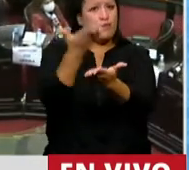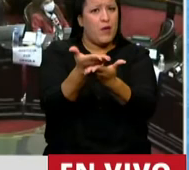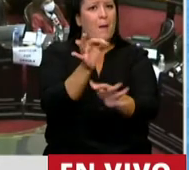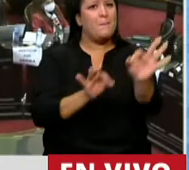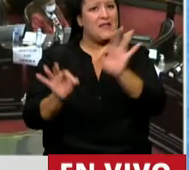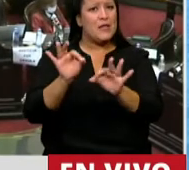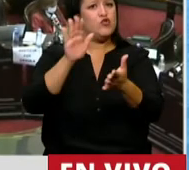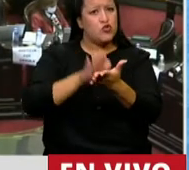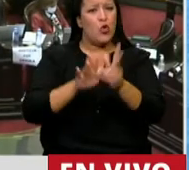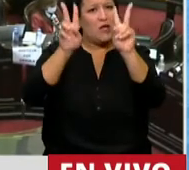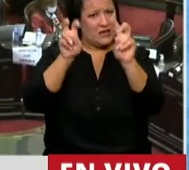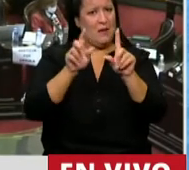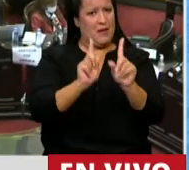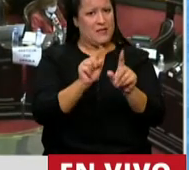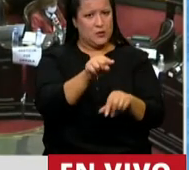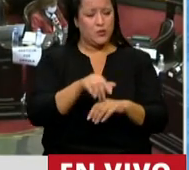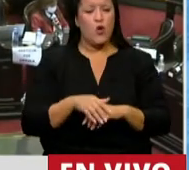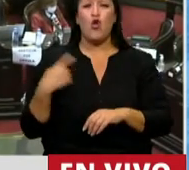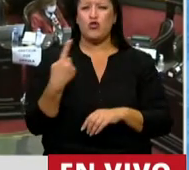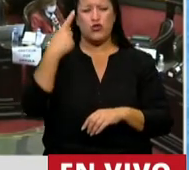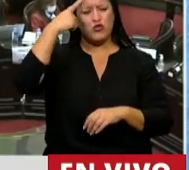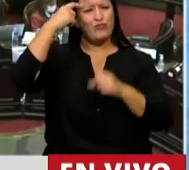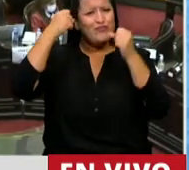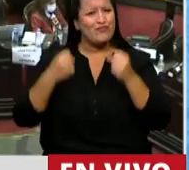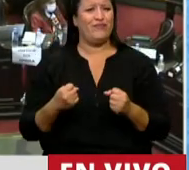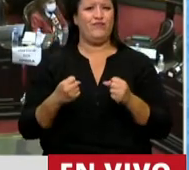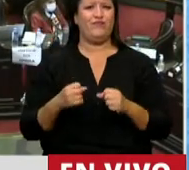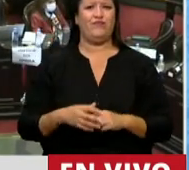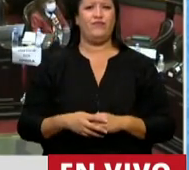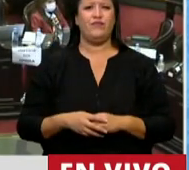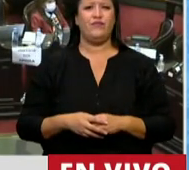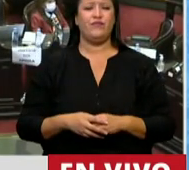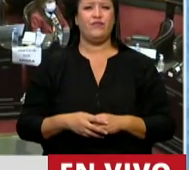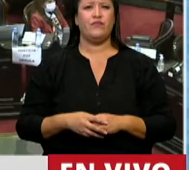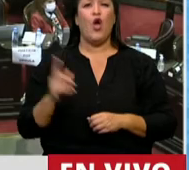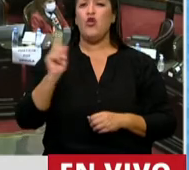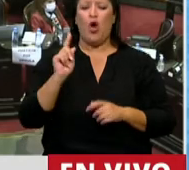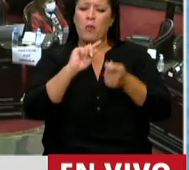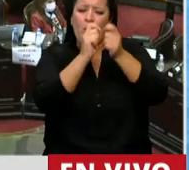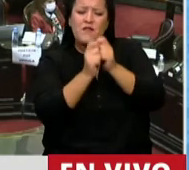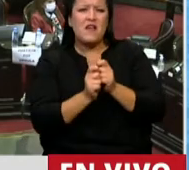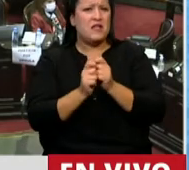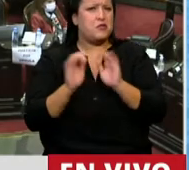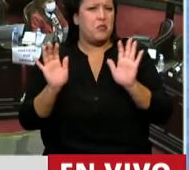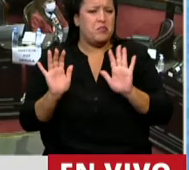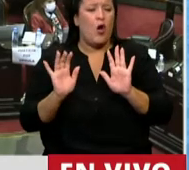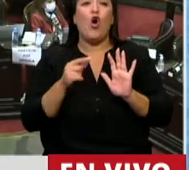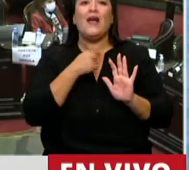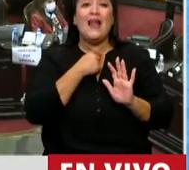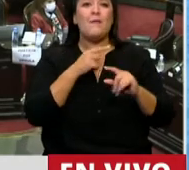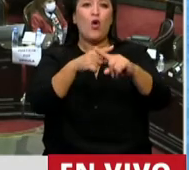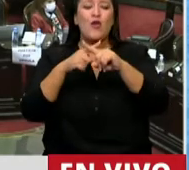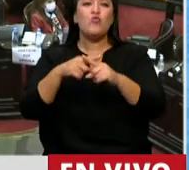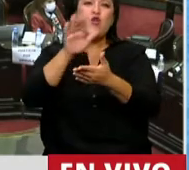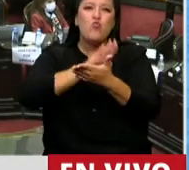este respecto. Y estamos convencidos que es necesario no hacer modificaciones, discutir una nueva